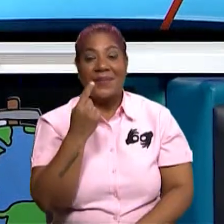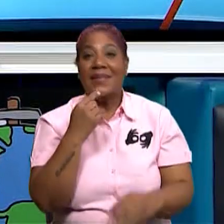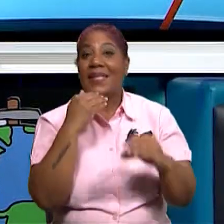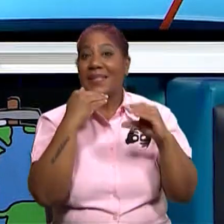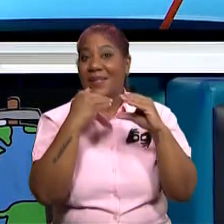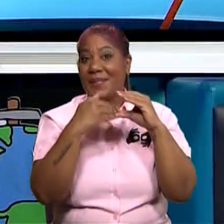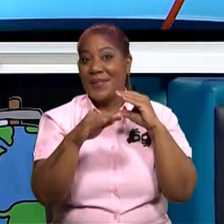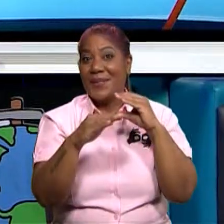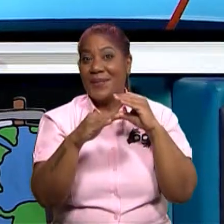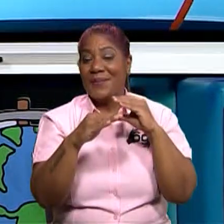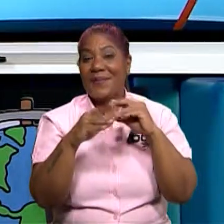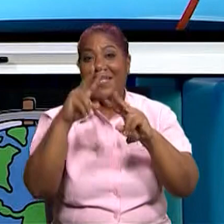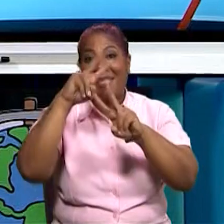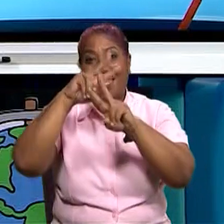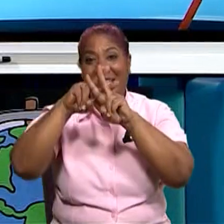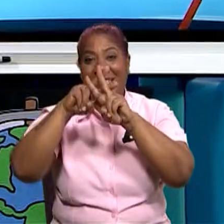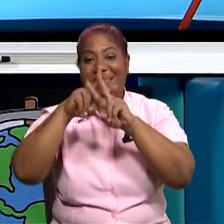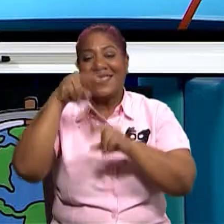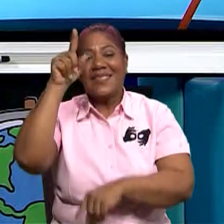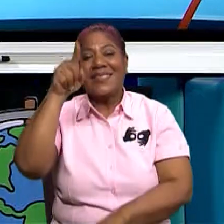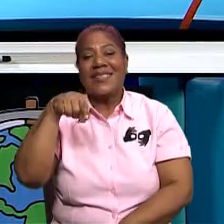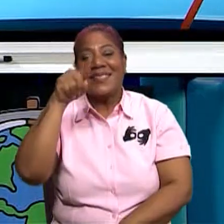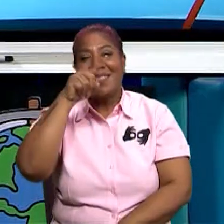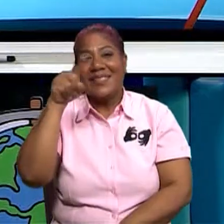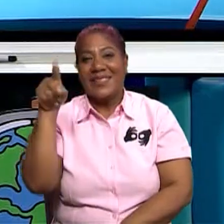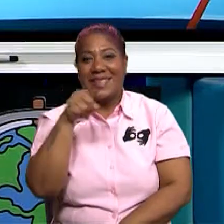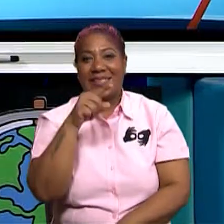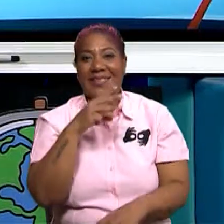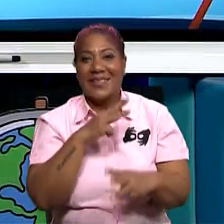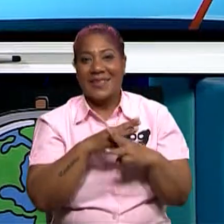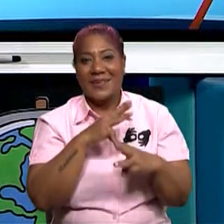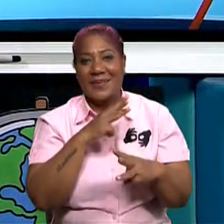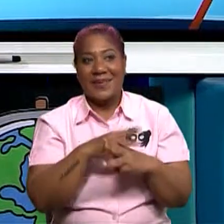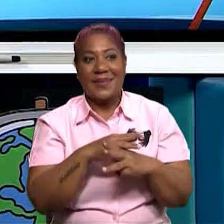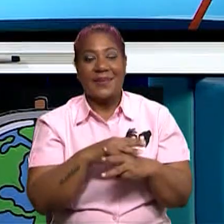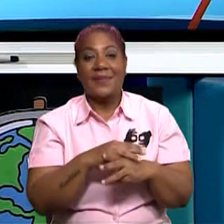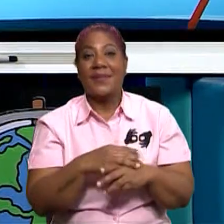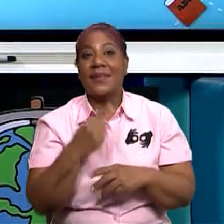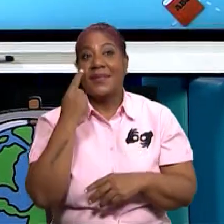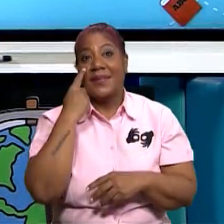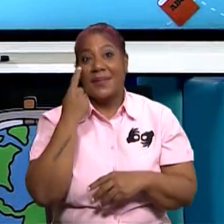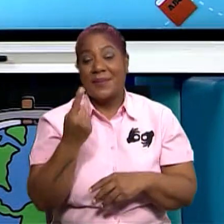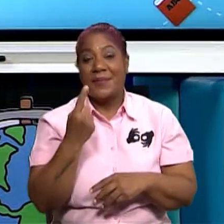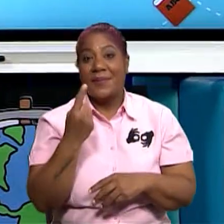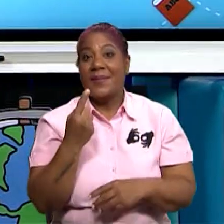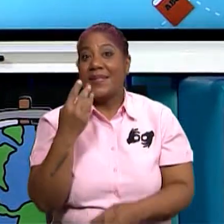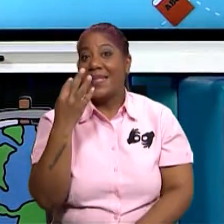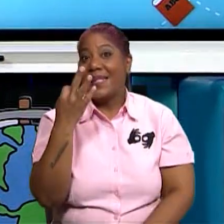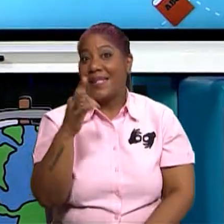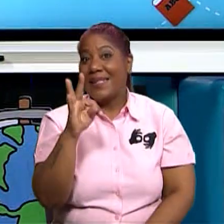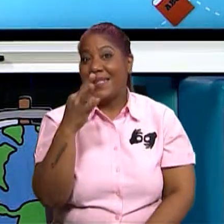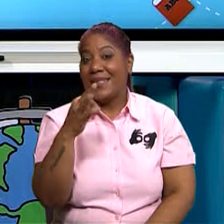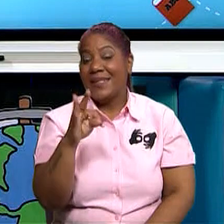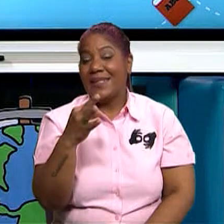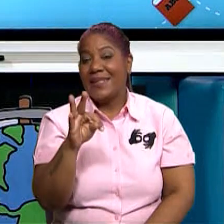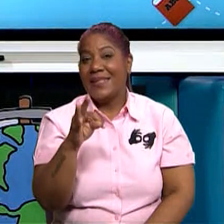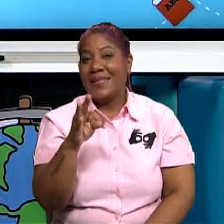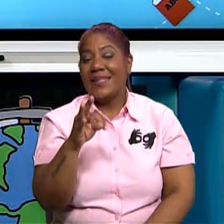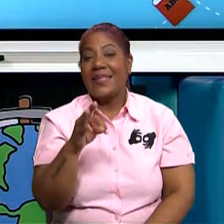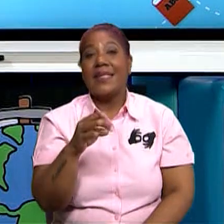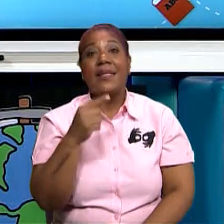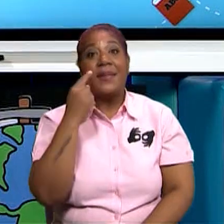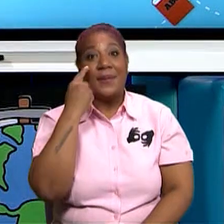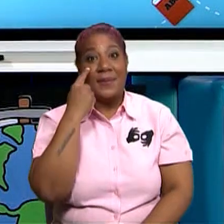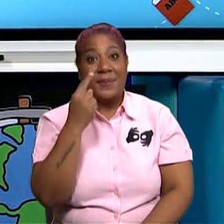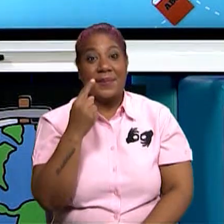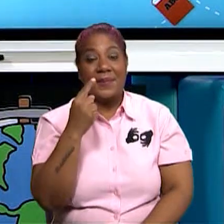con nosotros utilizando la etiqueta Estrellas de Mate. Ahora estamos listos para ver el boleto de entrada a la clase de hoy, que estará a cargo